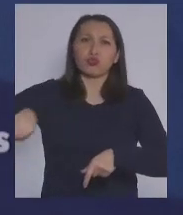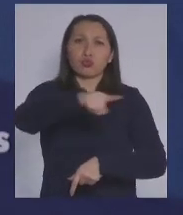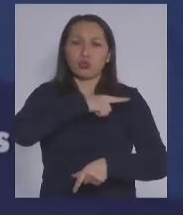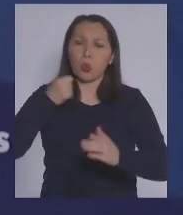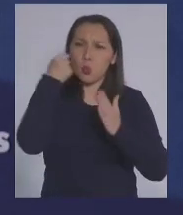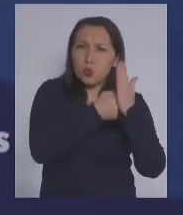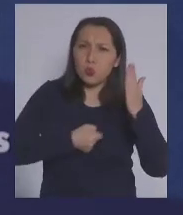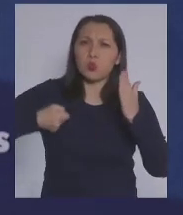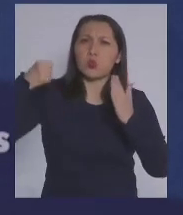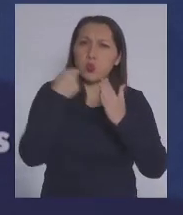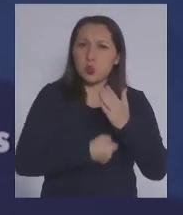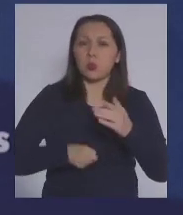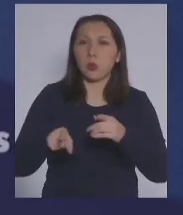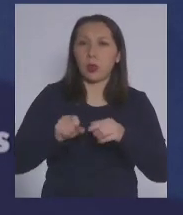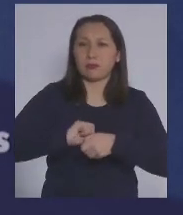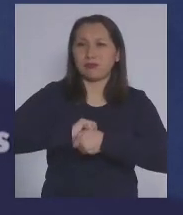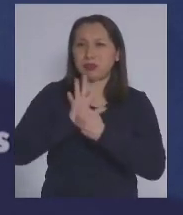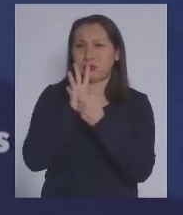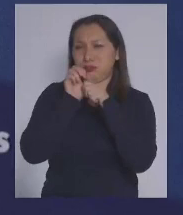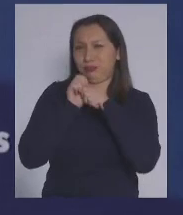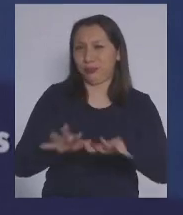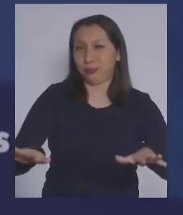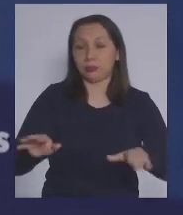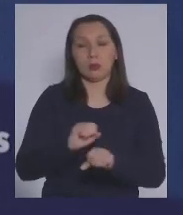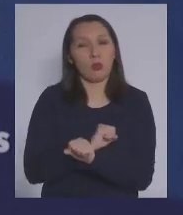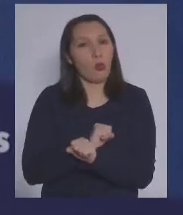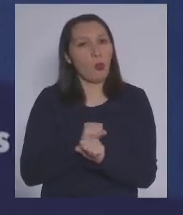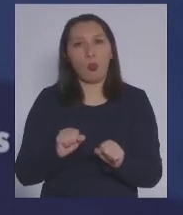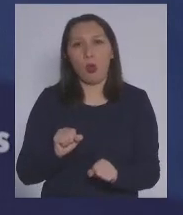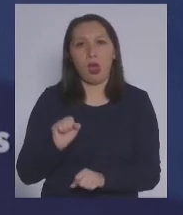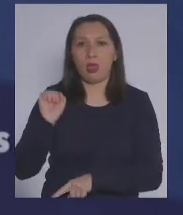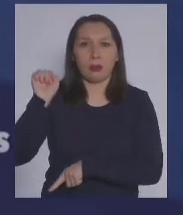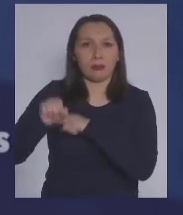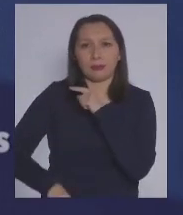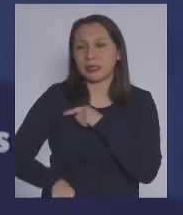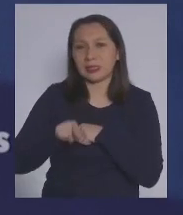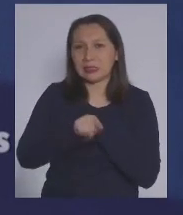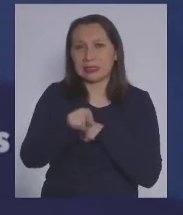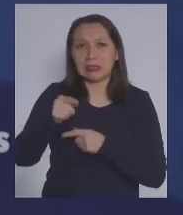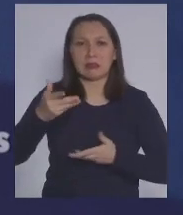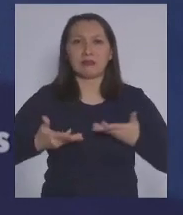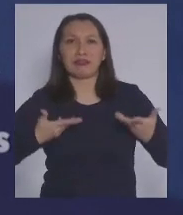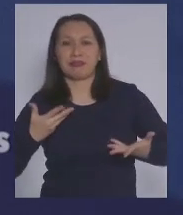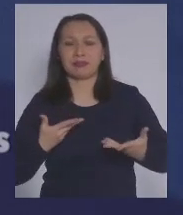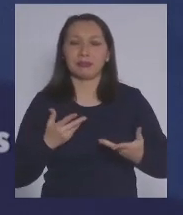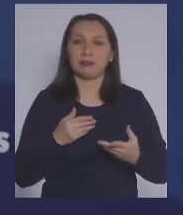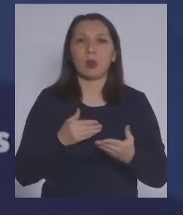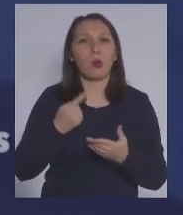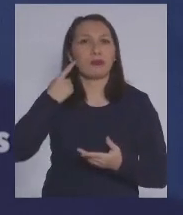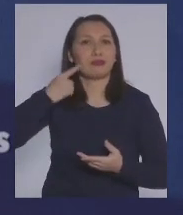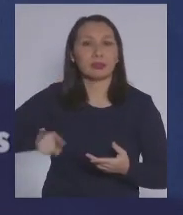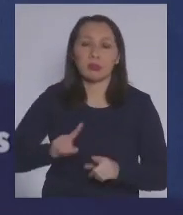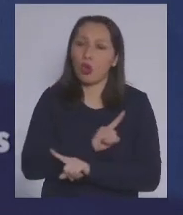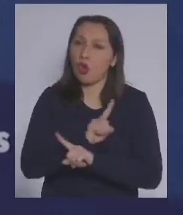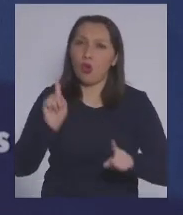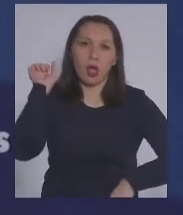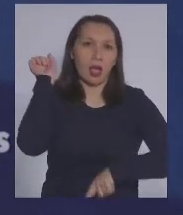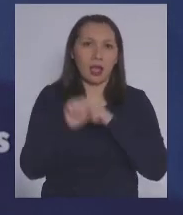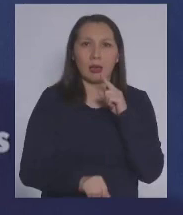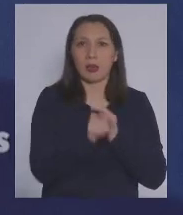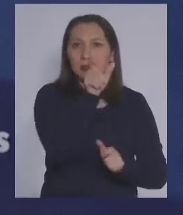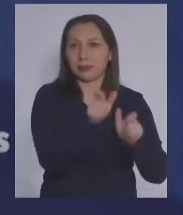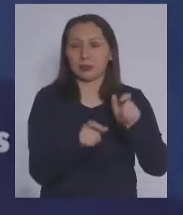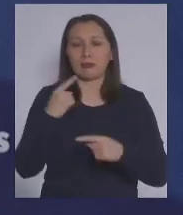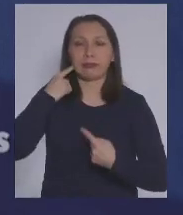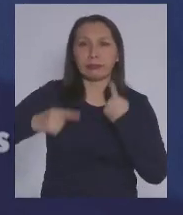en contra de una pandemia no podemos tolerar estas actitudes no vamos a tolerar estas actitudes